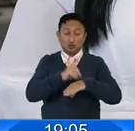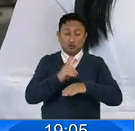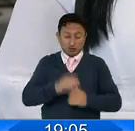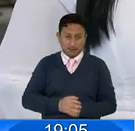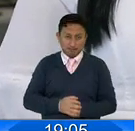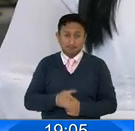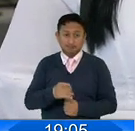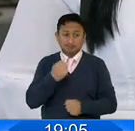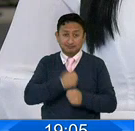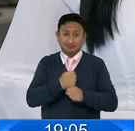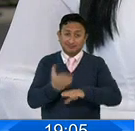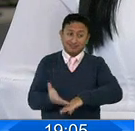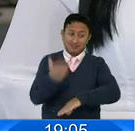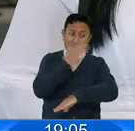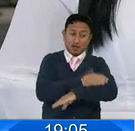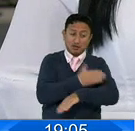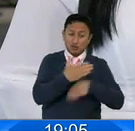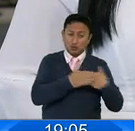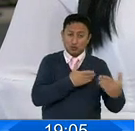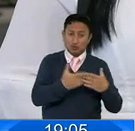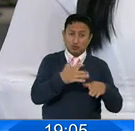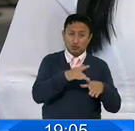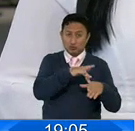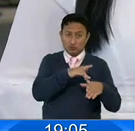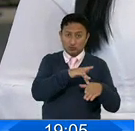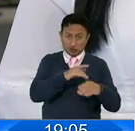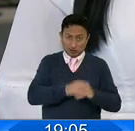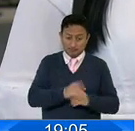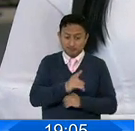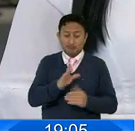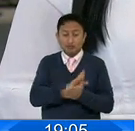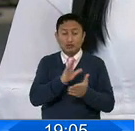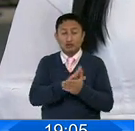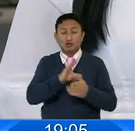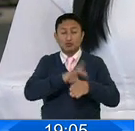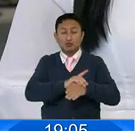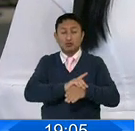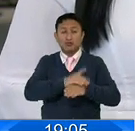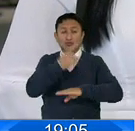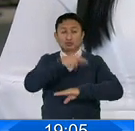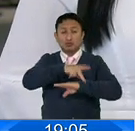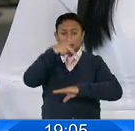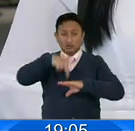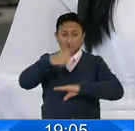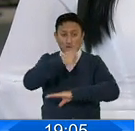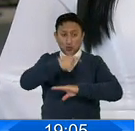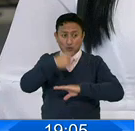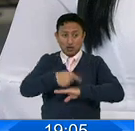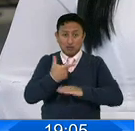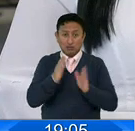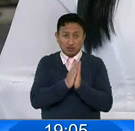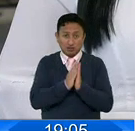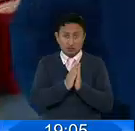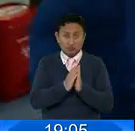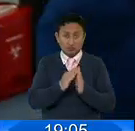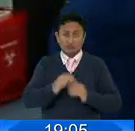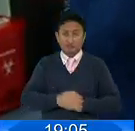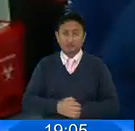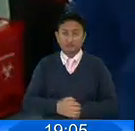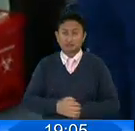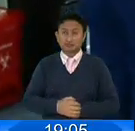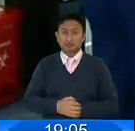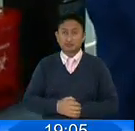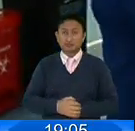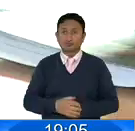que trabajaron a pesar de los riesgos de la pandemia. Colegios de médicos de Pichincha y Guayas se suman al reclamo.